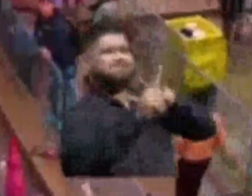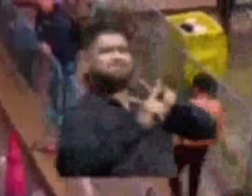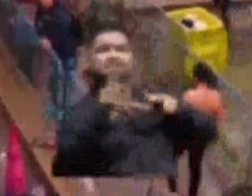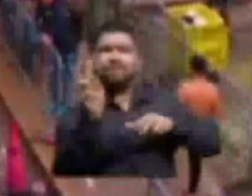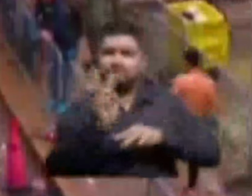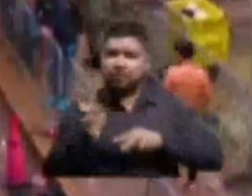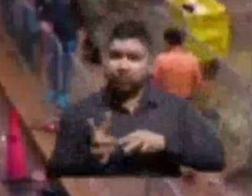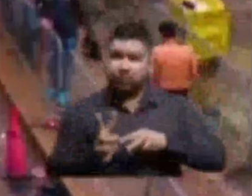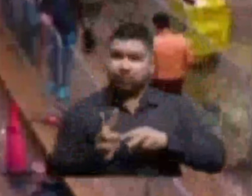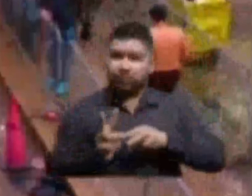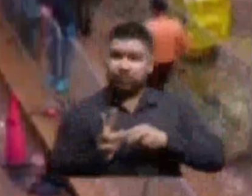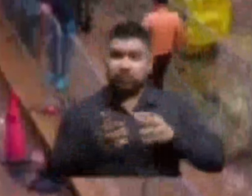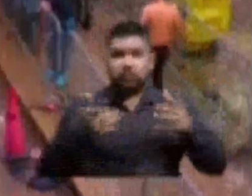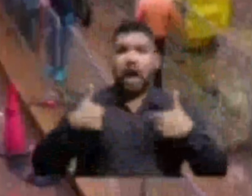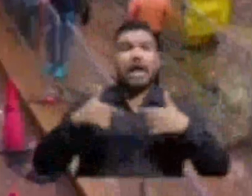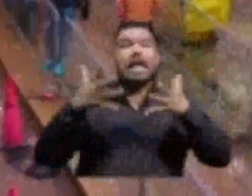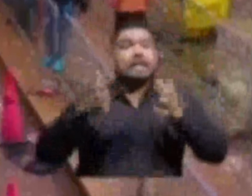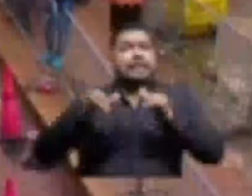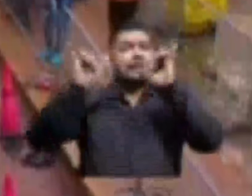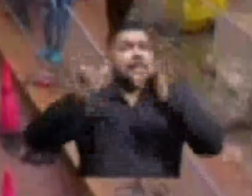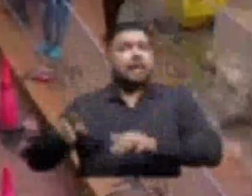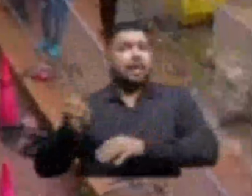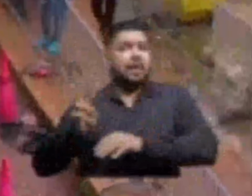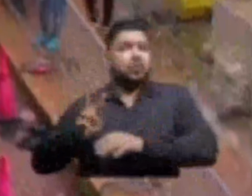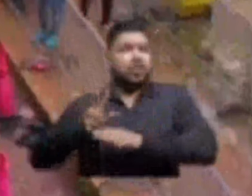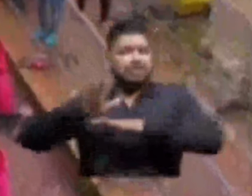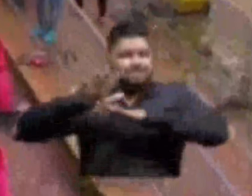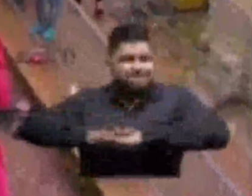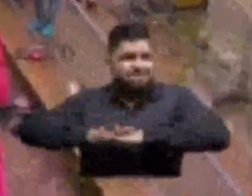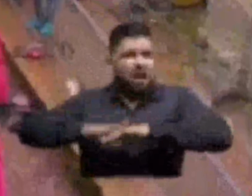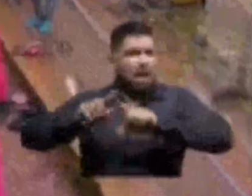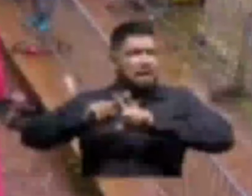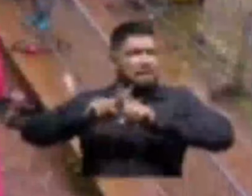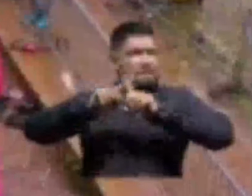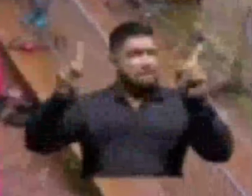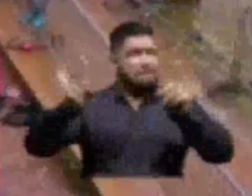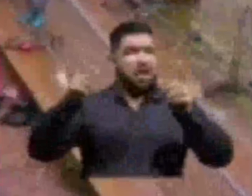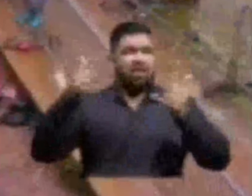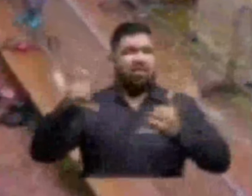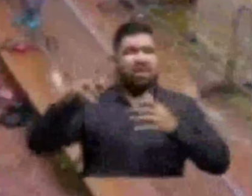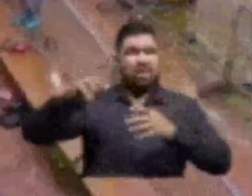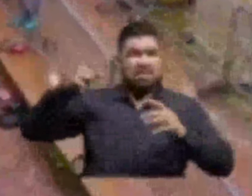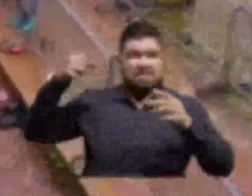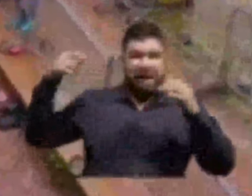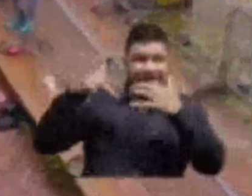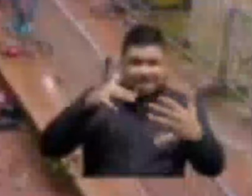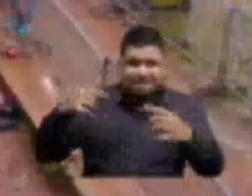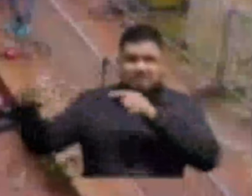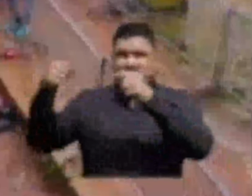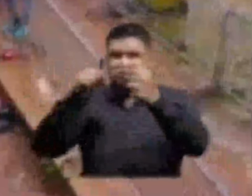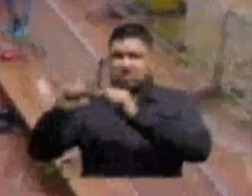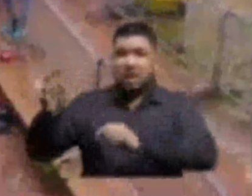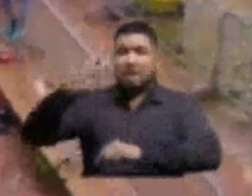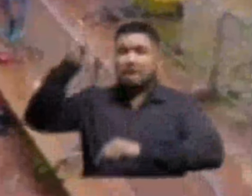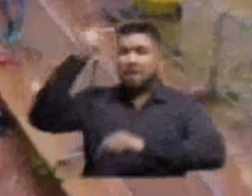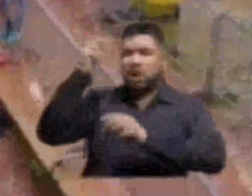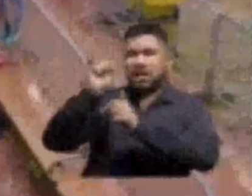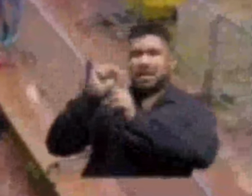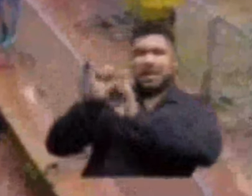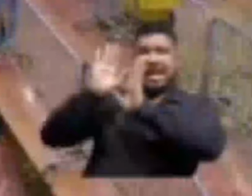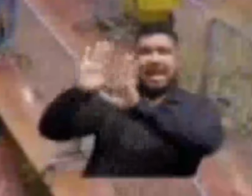que no no pretendían migrar y que ahora producto de la violencia y la situación política interna lo hagan y los otros